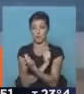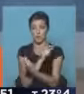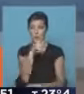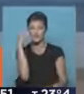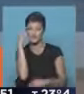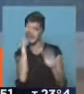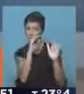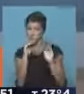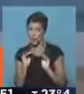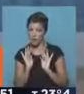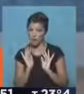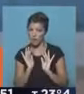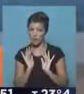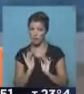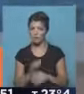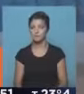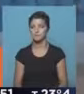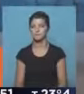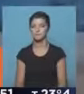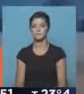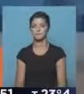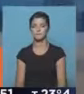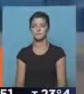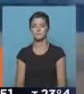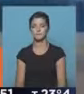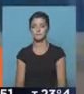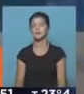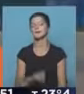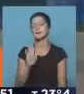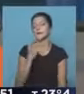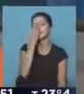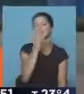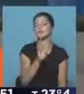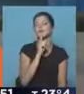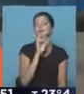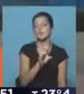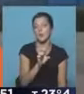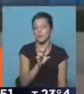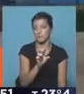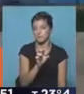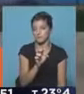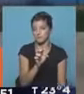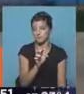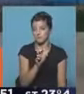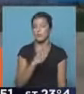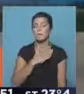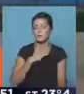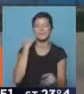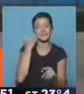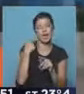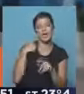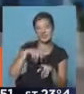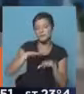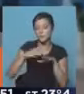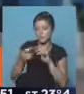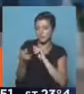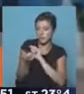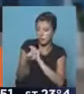mirad me parece que el fenómeno tal no es uno es un rayo digamos en un día claro me parece que esto se venía gestando por otro lado en